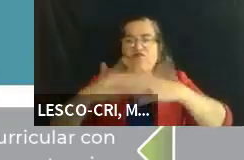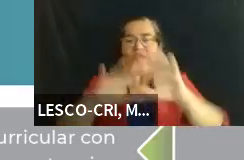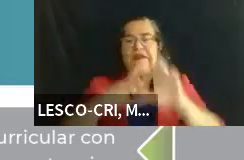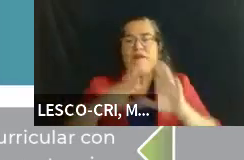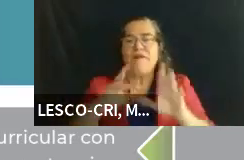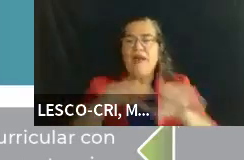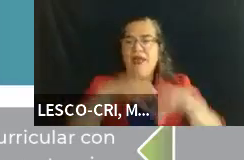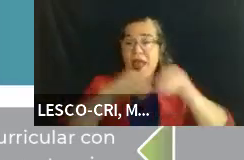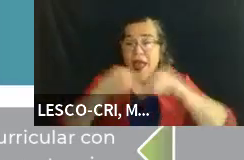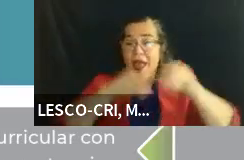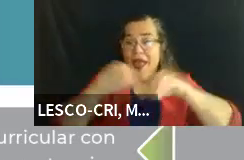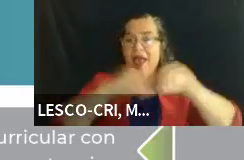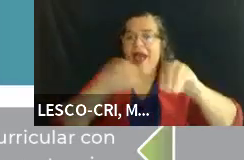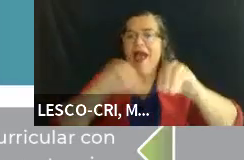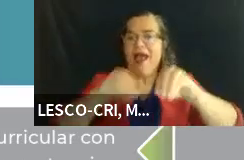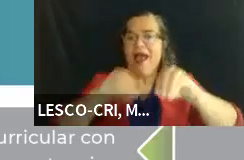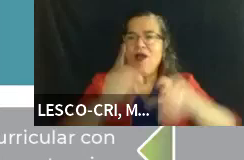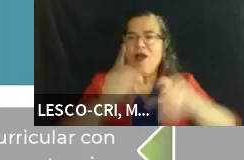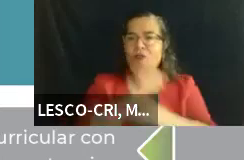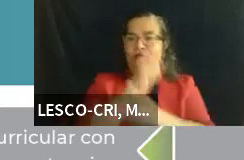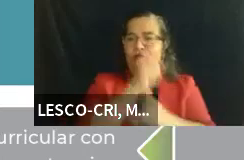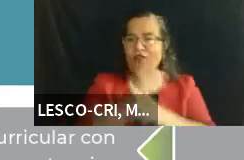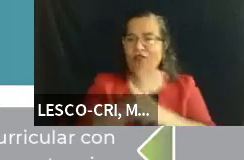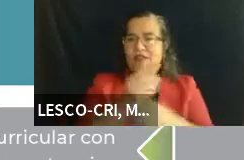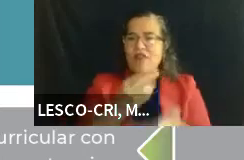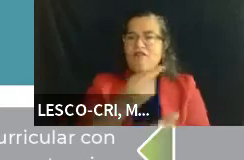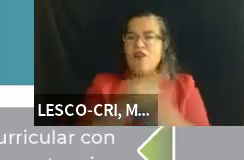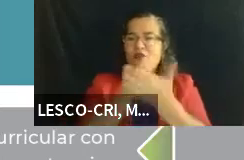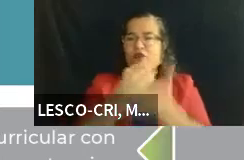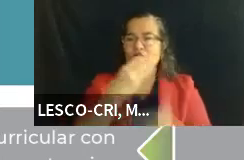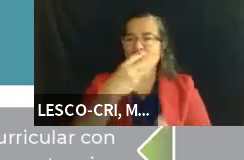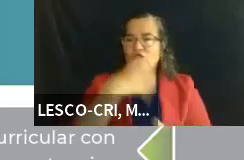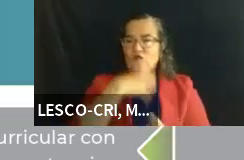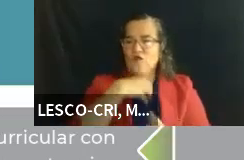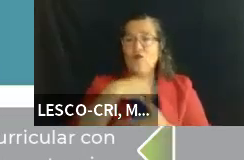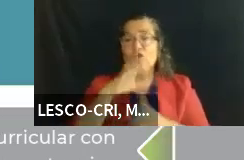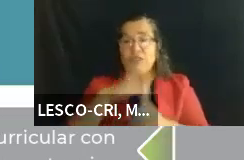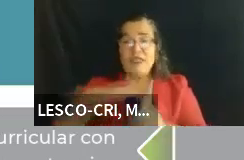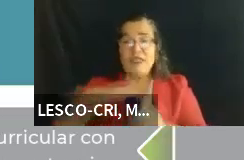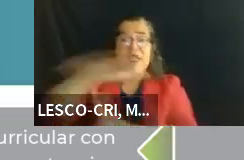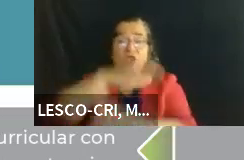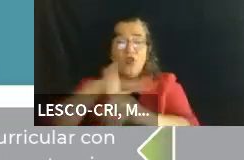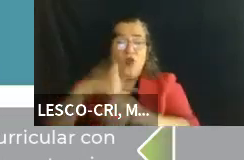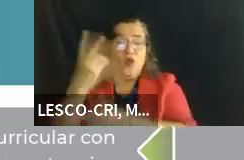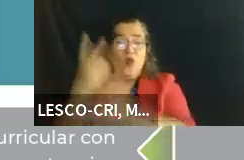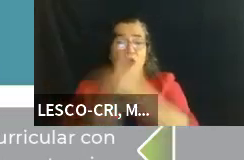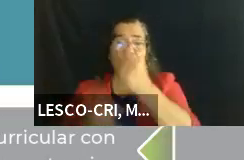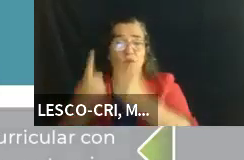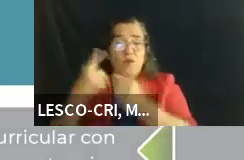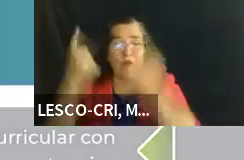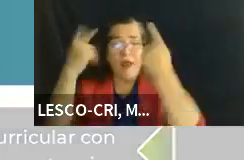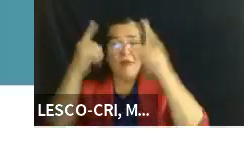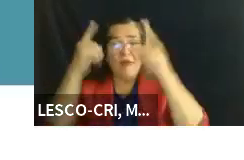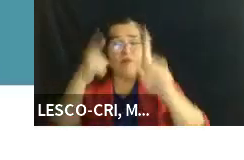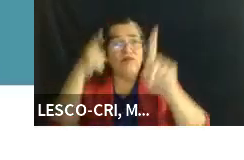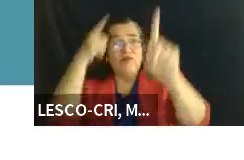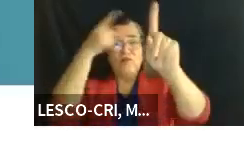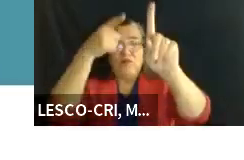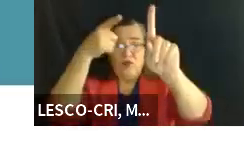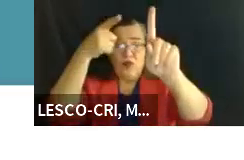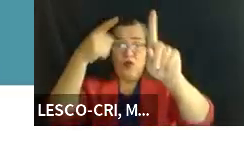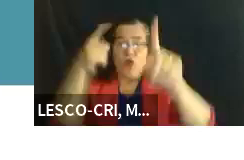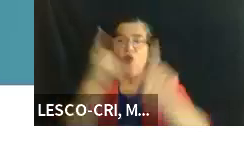movilizar correctamente recursos propios y recursos del entorno para alcanzar un resultado en forma